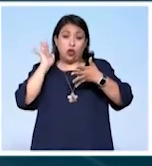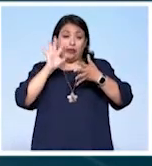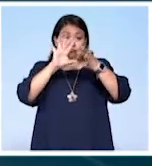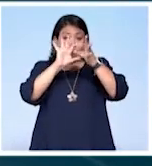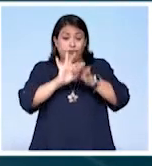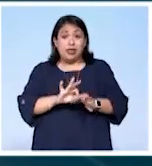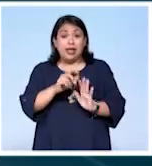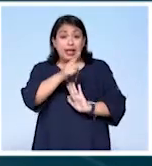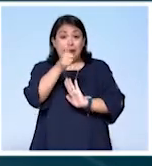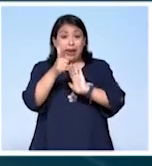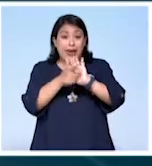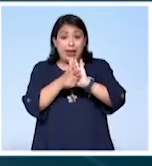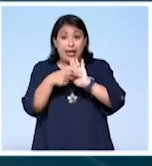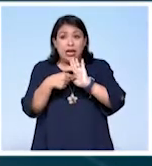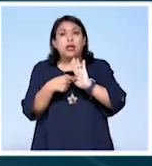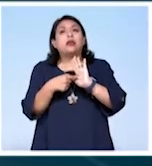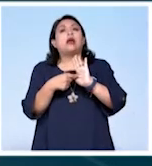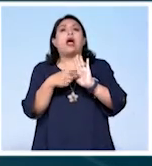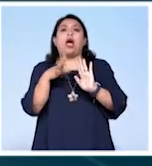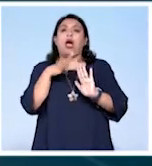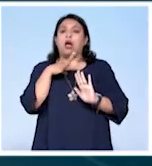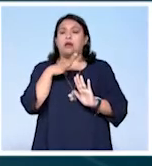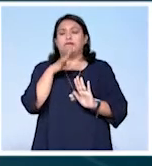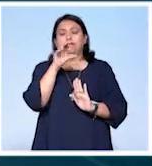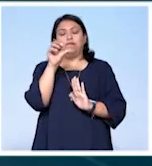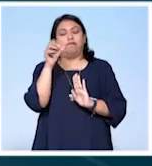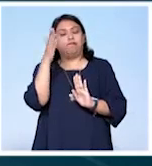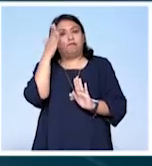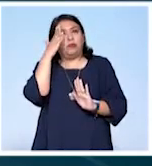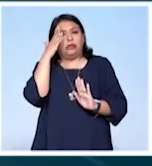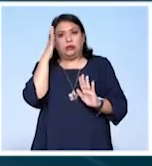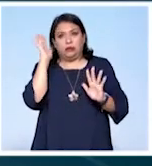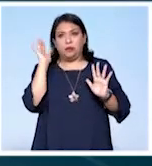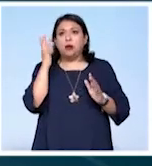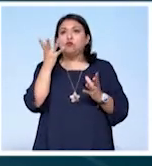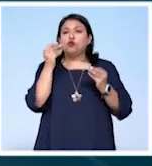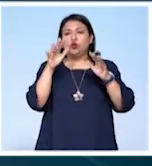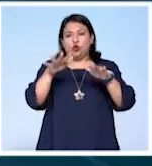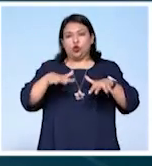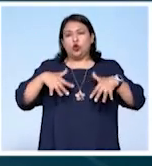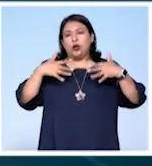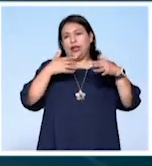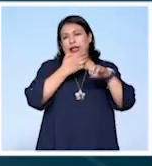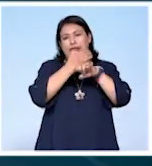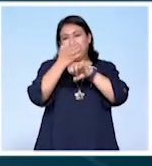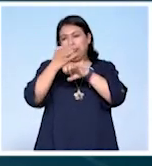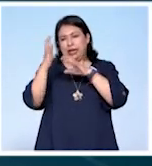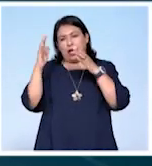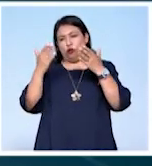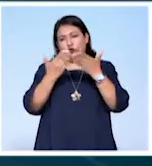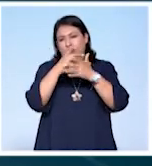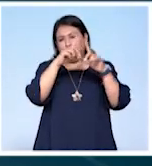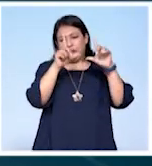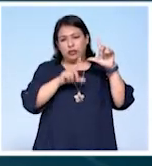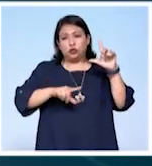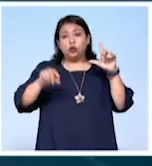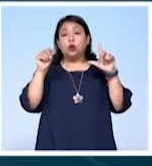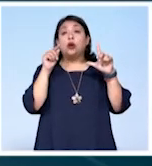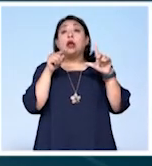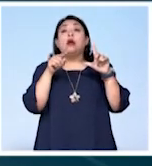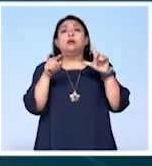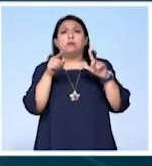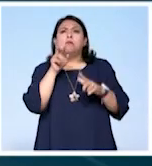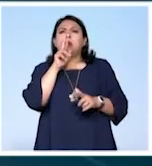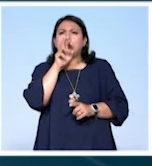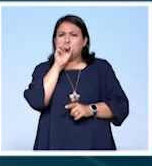la legislación en la materia ocupa un lugar central. Muchos congresos locales a nivel nacional se